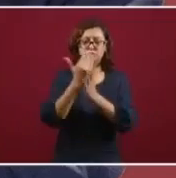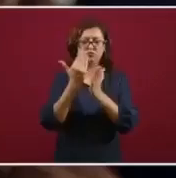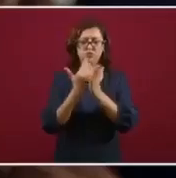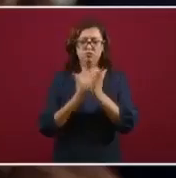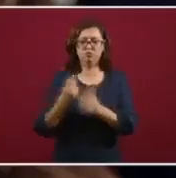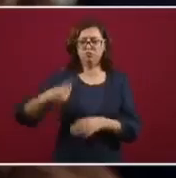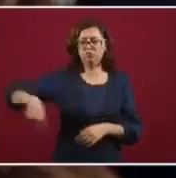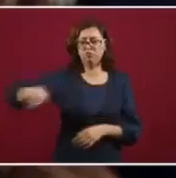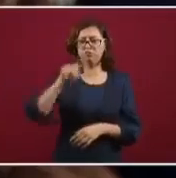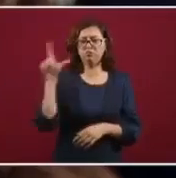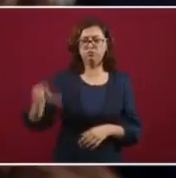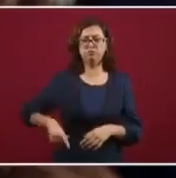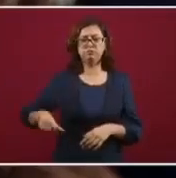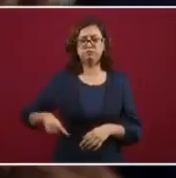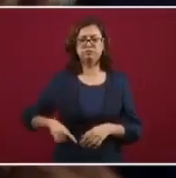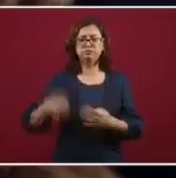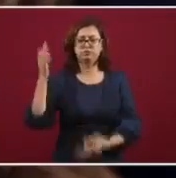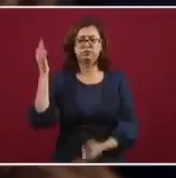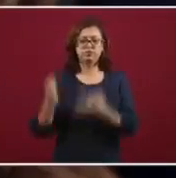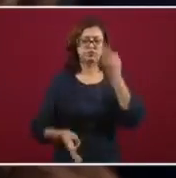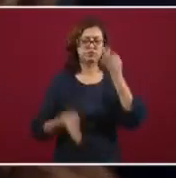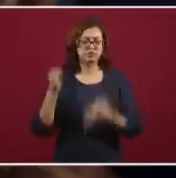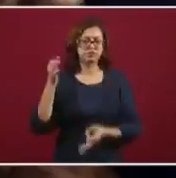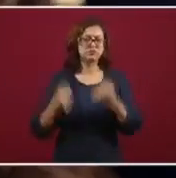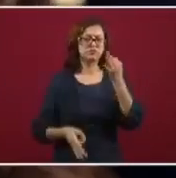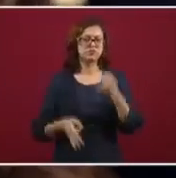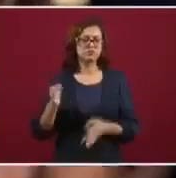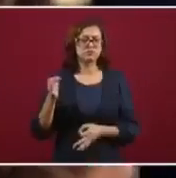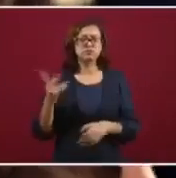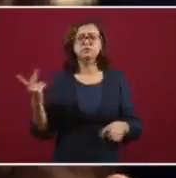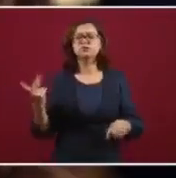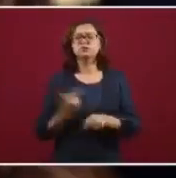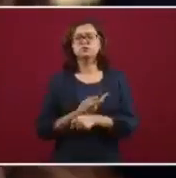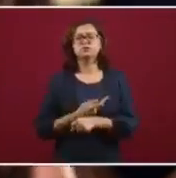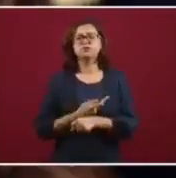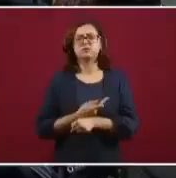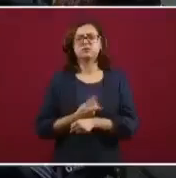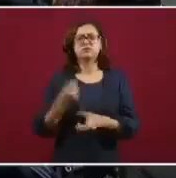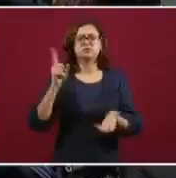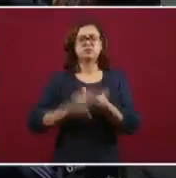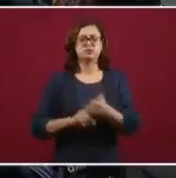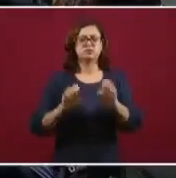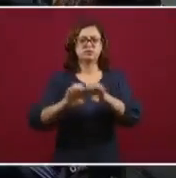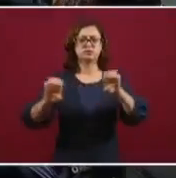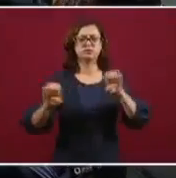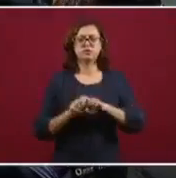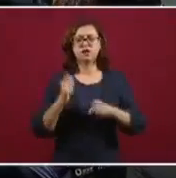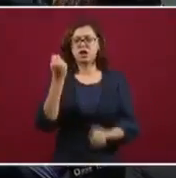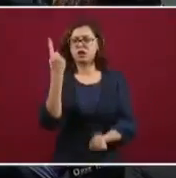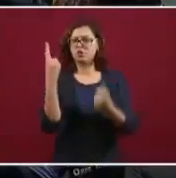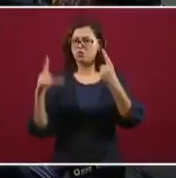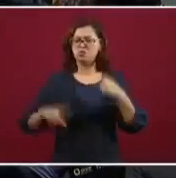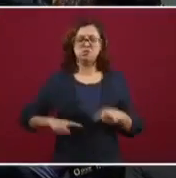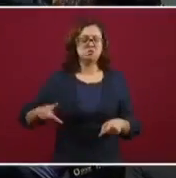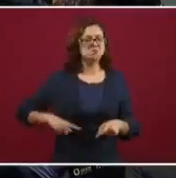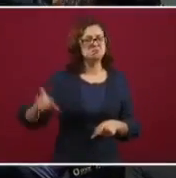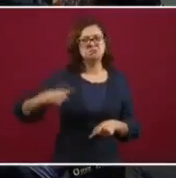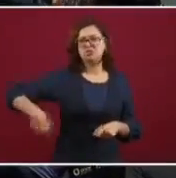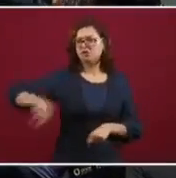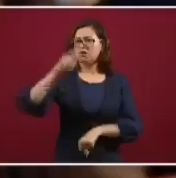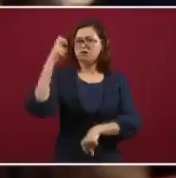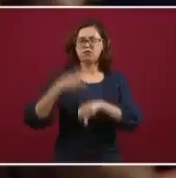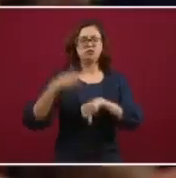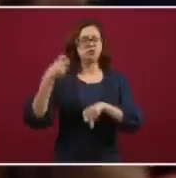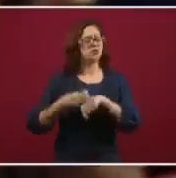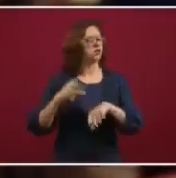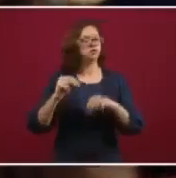esos funcionarios, pues, sean juzgados. ¿Qué pasa dentro de su gabinete que algunos funcionarios no entienden la